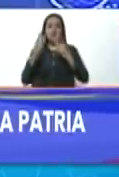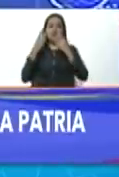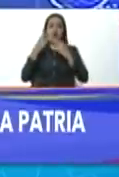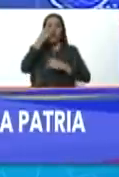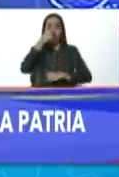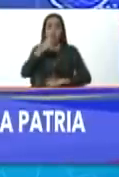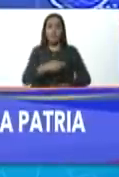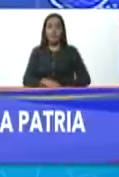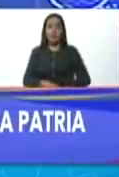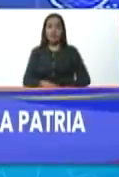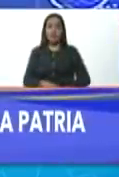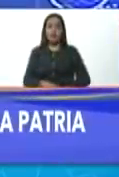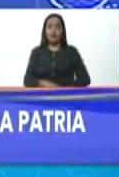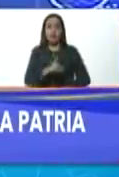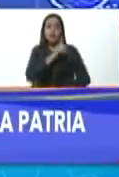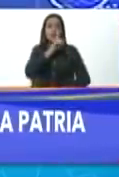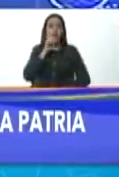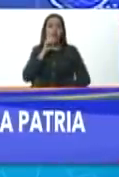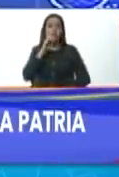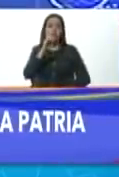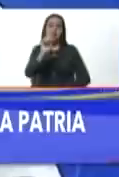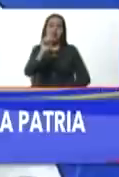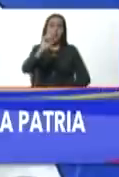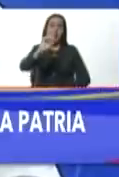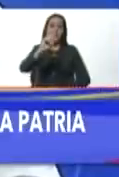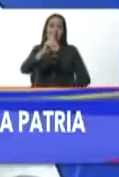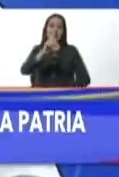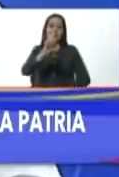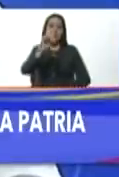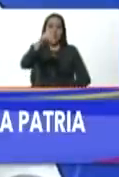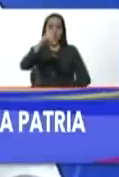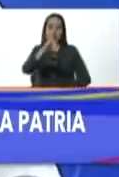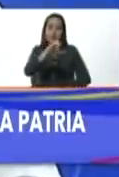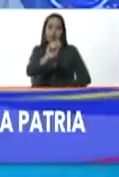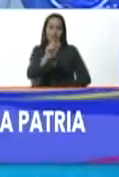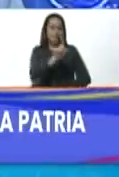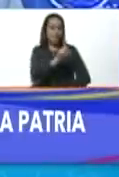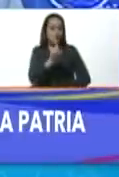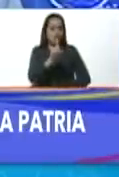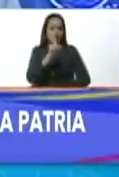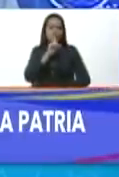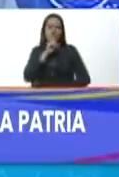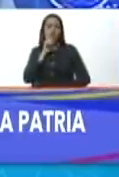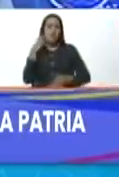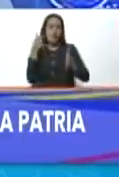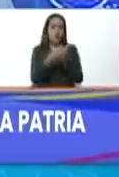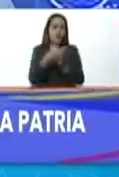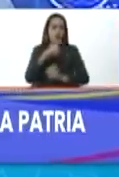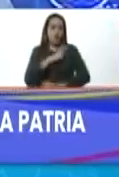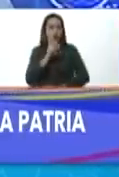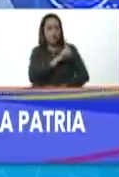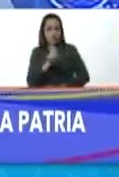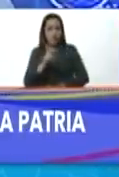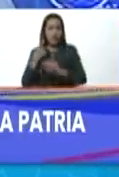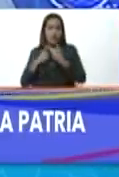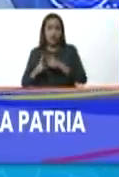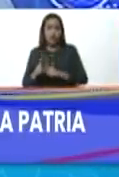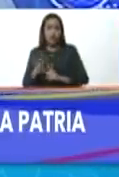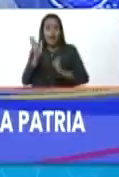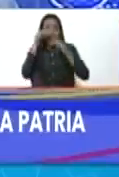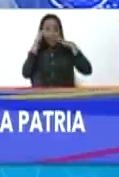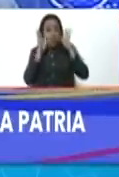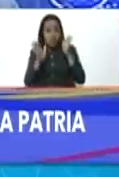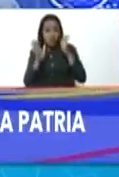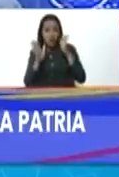sido declarada pandemia todavía, doctor. Todavía no. Correcto, nosotros estamos siguiendo, estamos